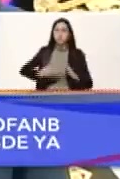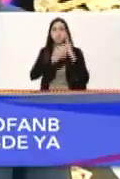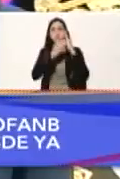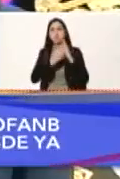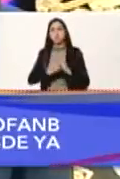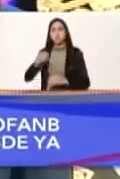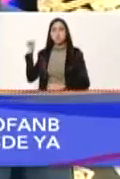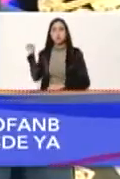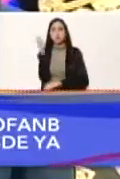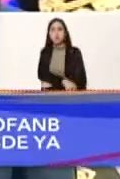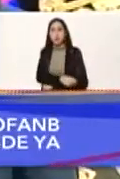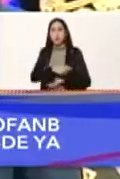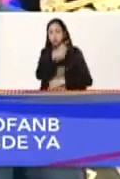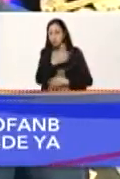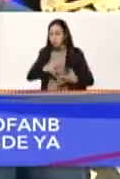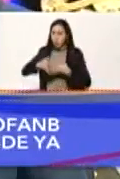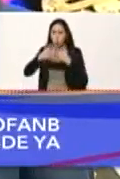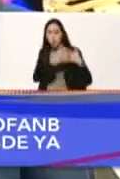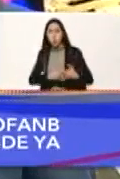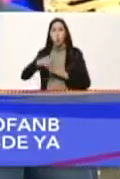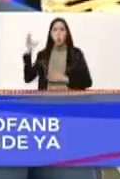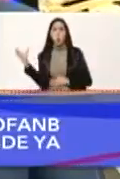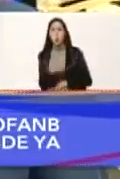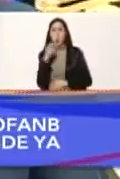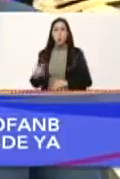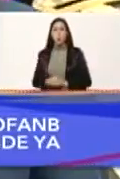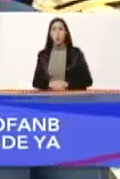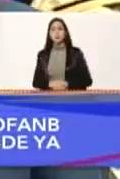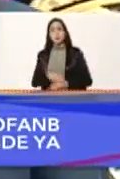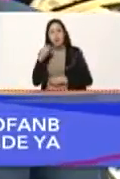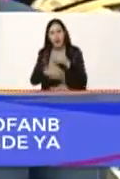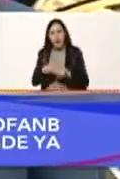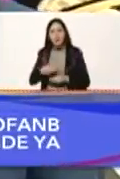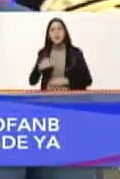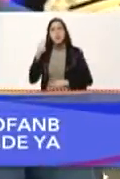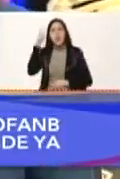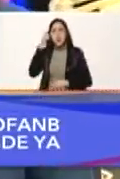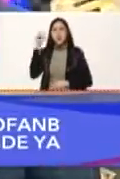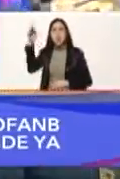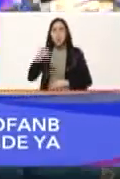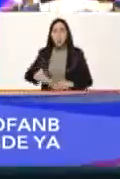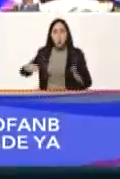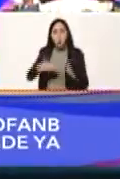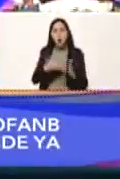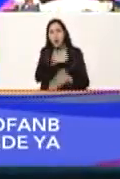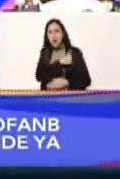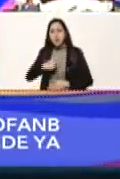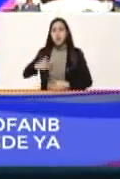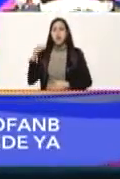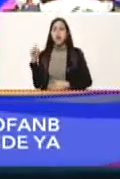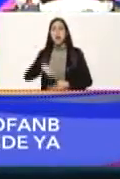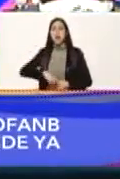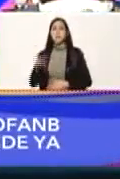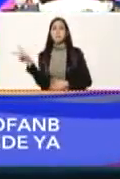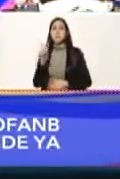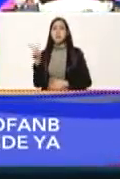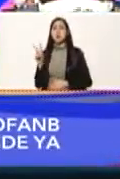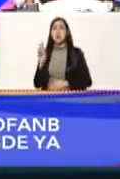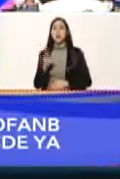al imperialismo y a la oligarquía colombiana, si osan algún día atacar a nuestra patria, si